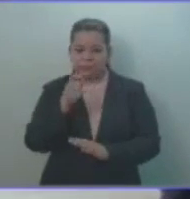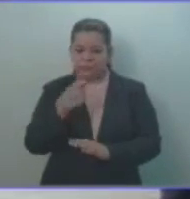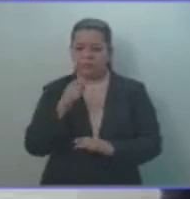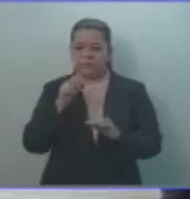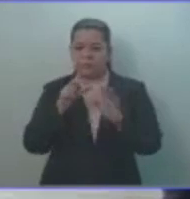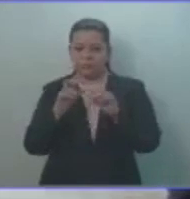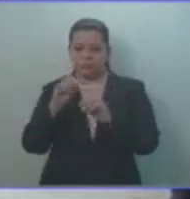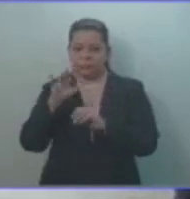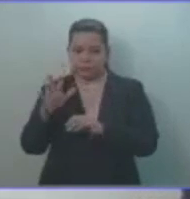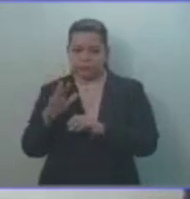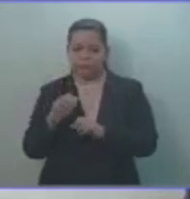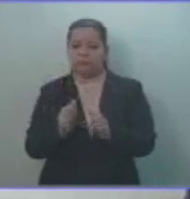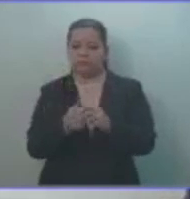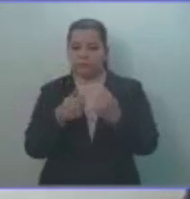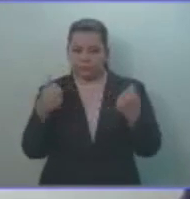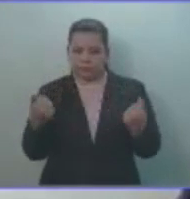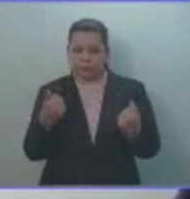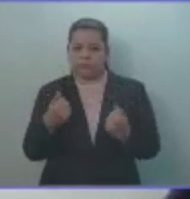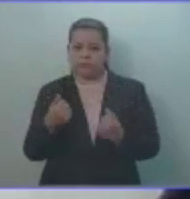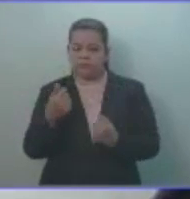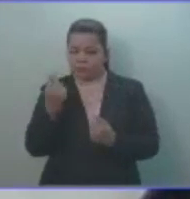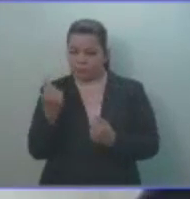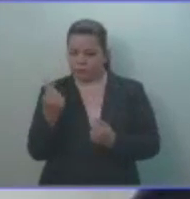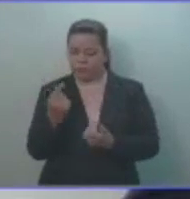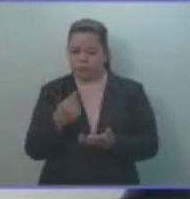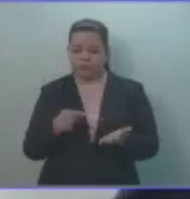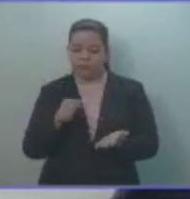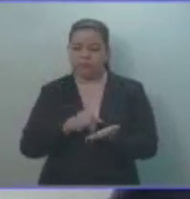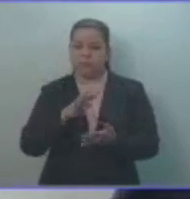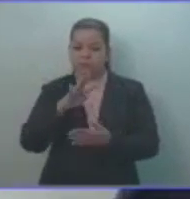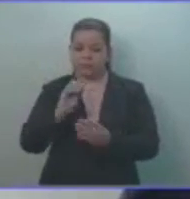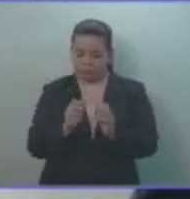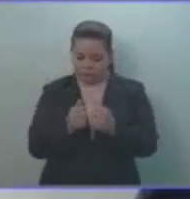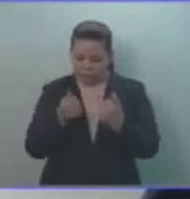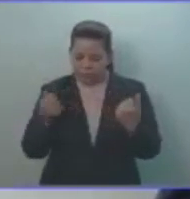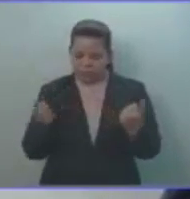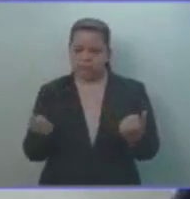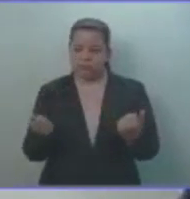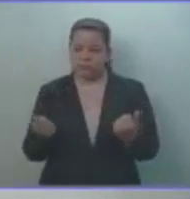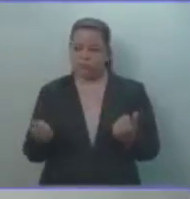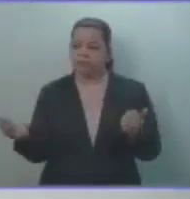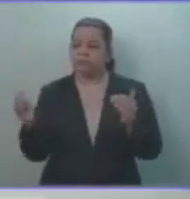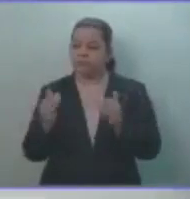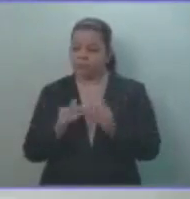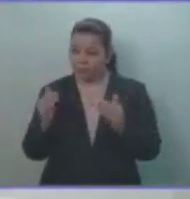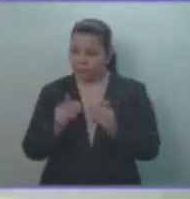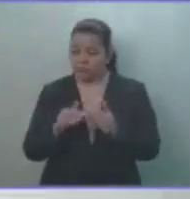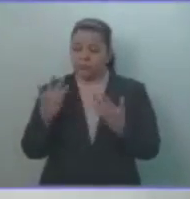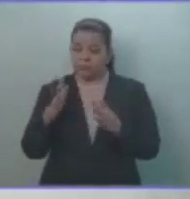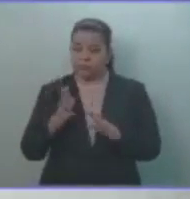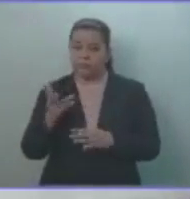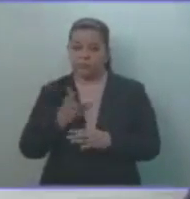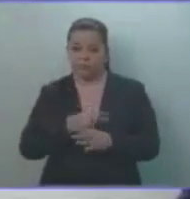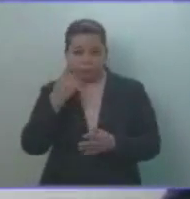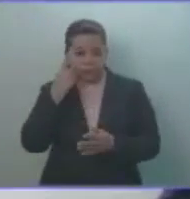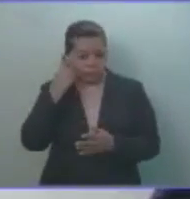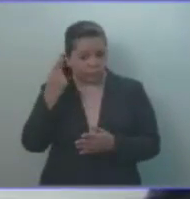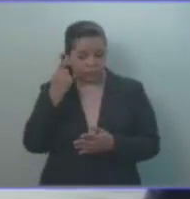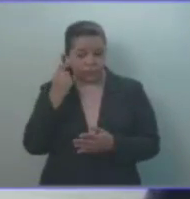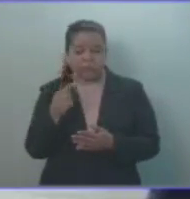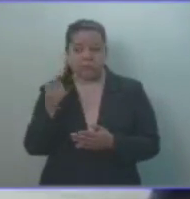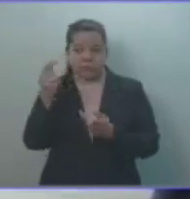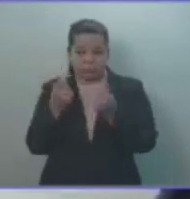4.805 millones y los ingresos de capital por 40 millones. Asimismo, se proyectan ingresos por